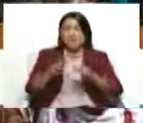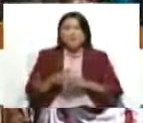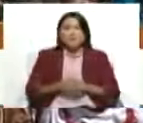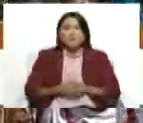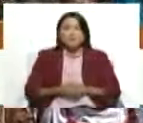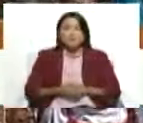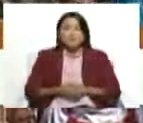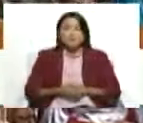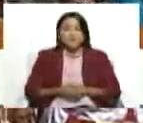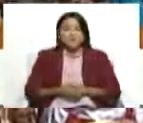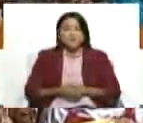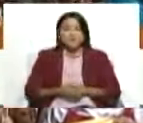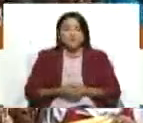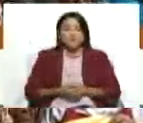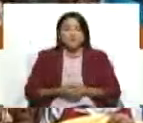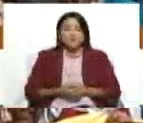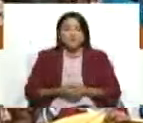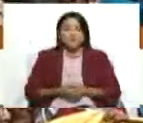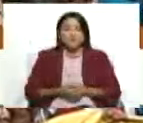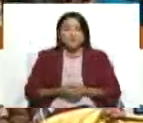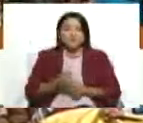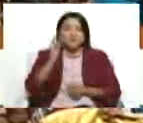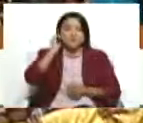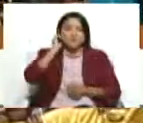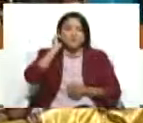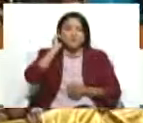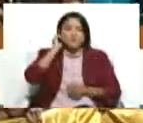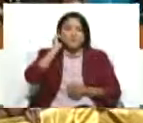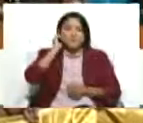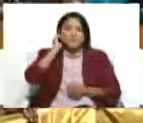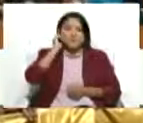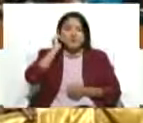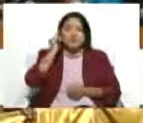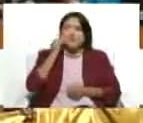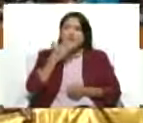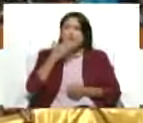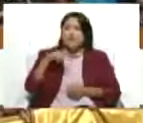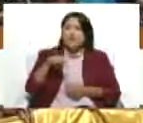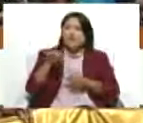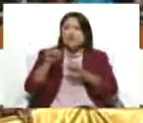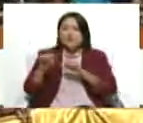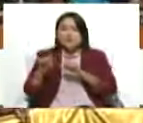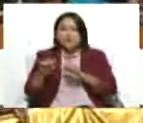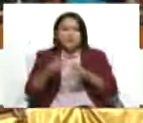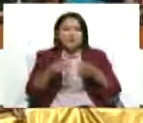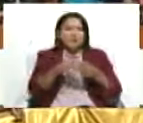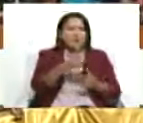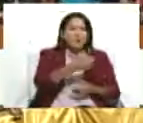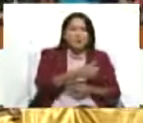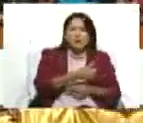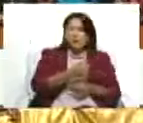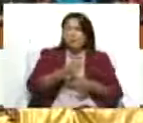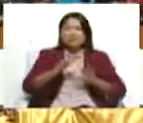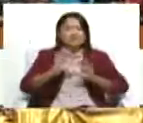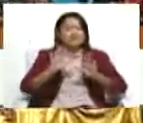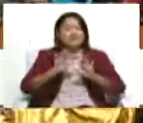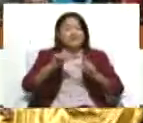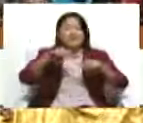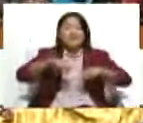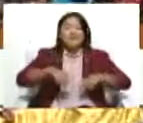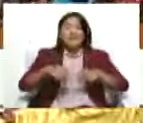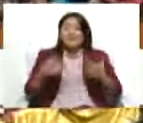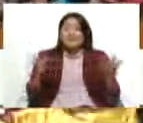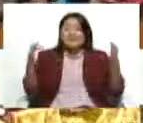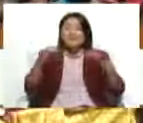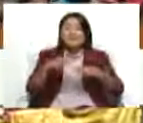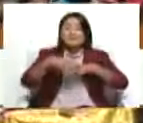ver. Esto no es un tema del PSUV, esto no es un tema de COPEI, de AD, no. Esto es un tema de Venezuela,